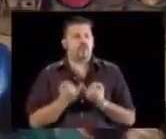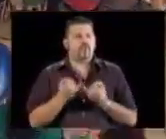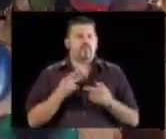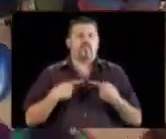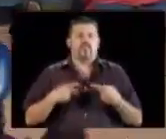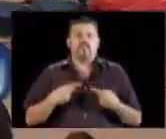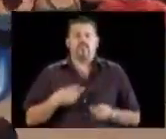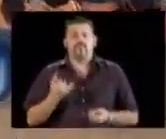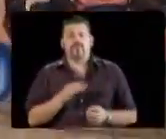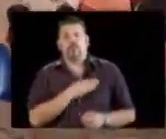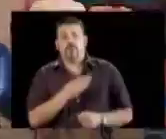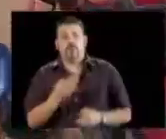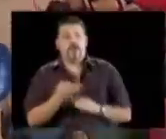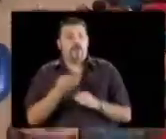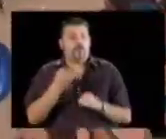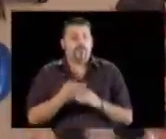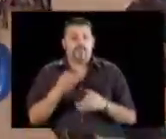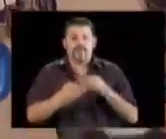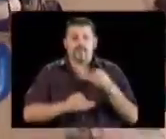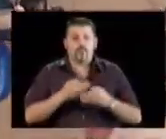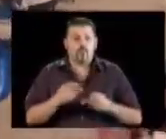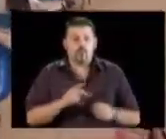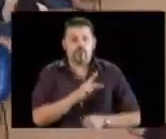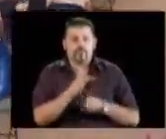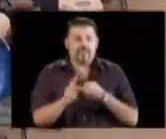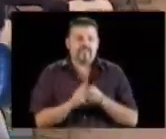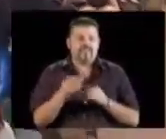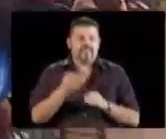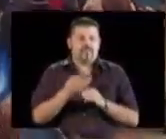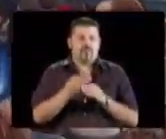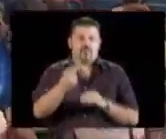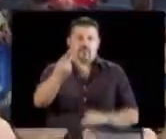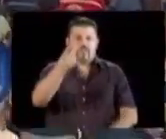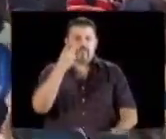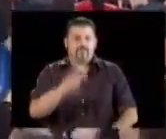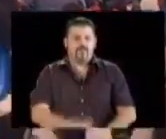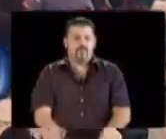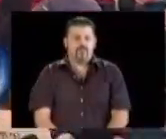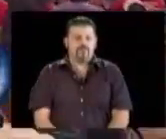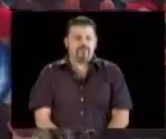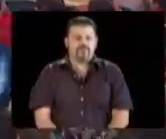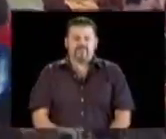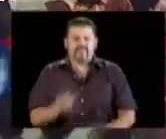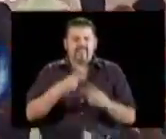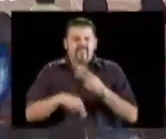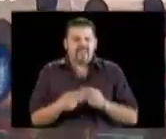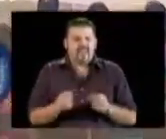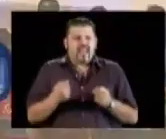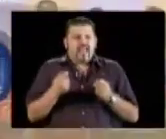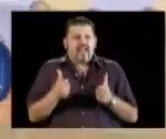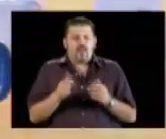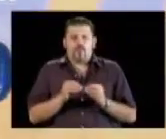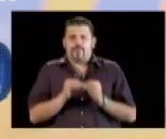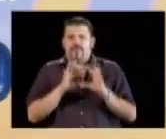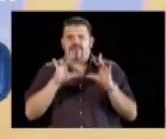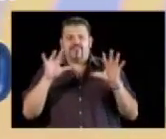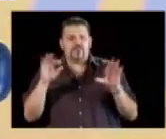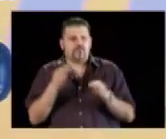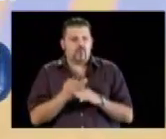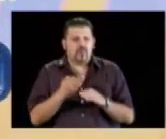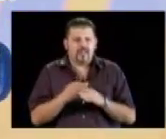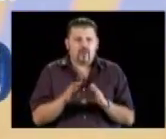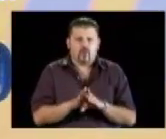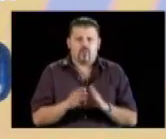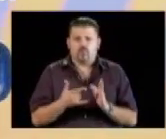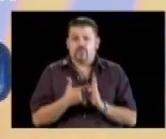Y bueno, para todos los países que nos están viendo, viene algo maravilloso. Como sé que en este momento